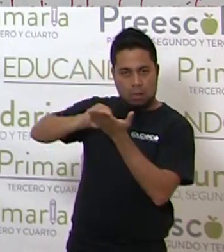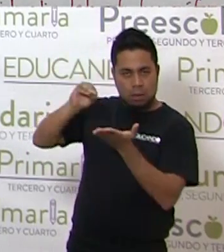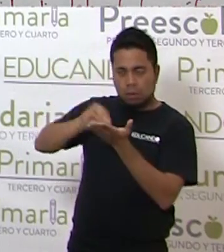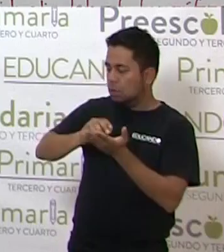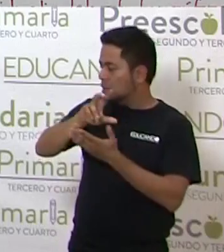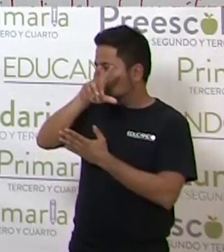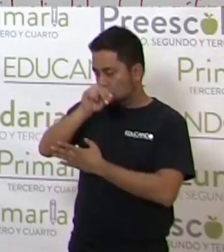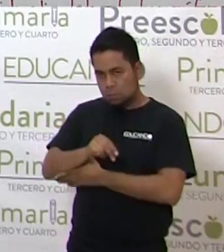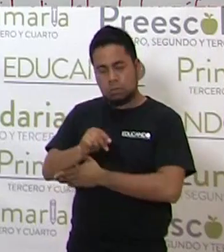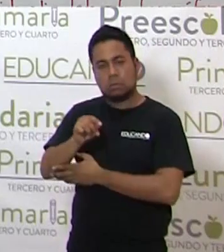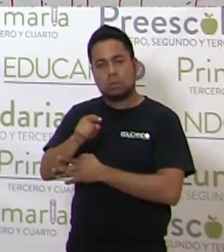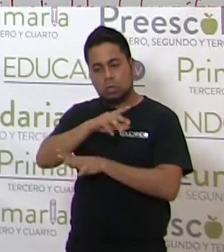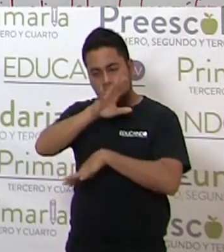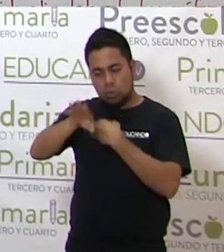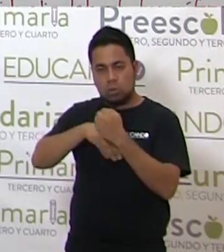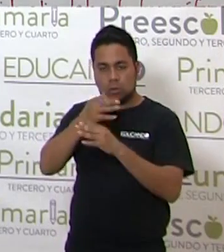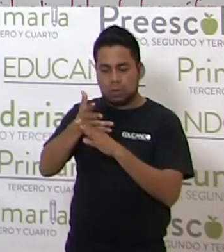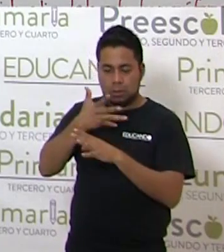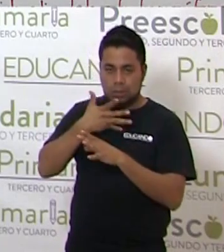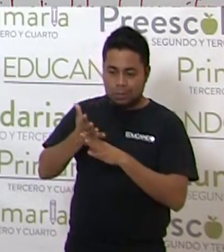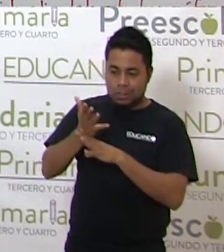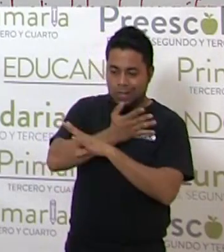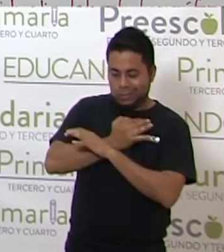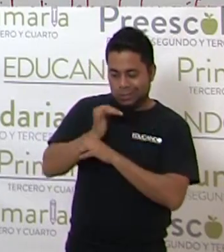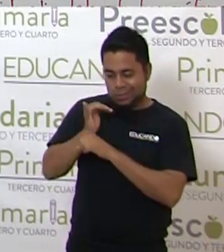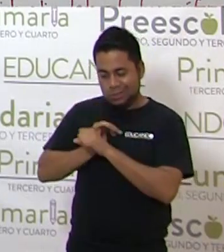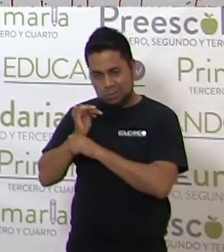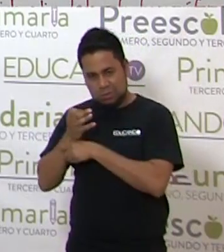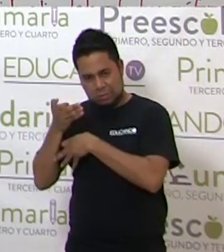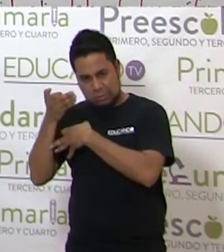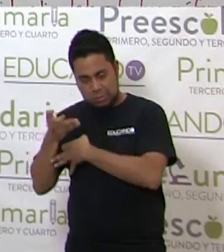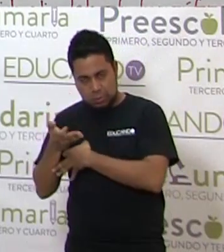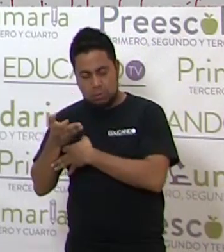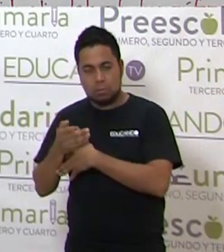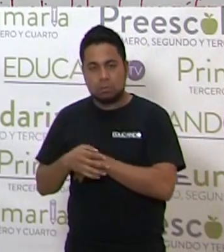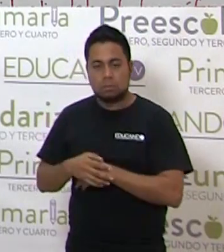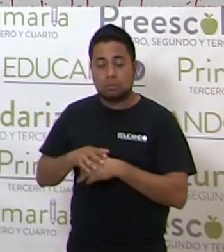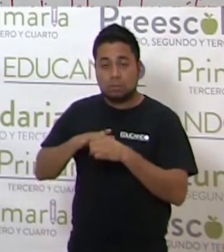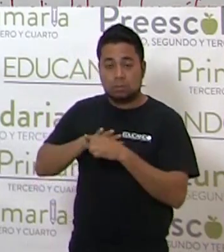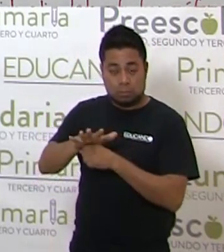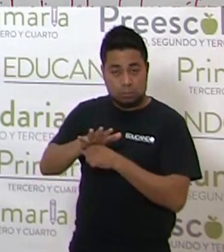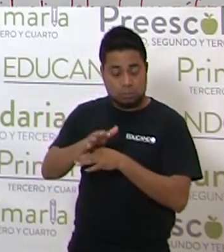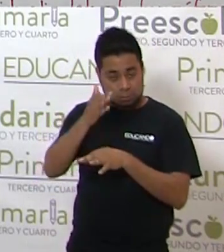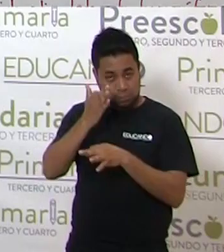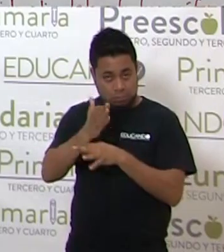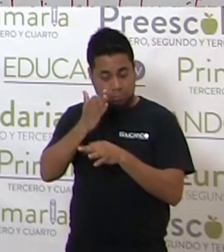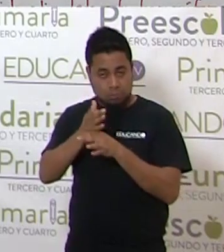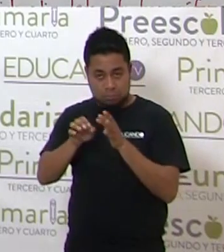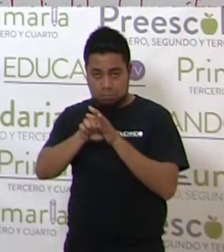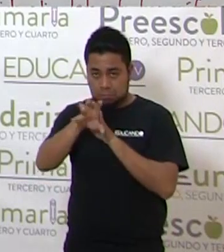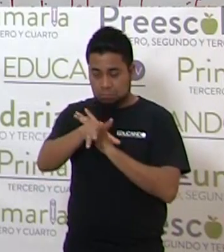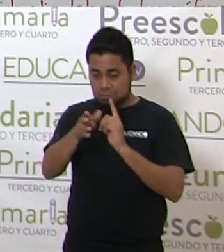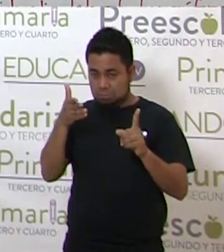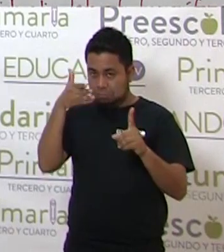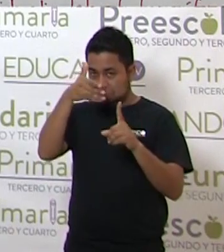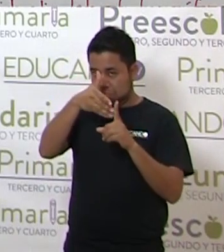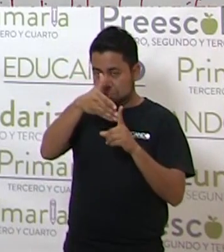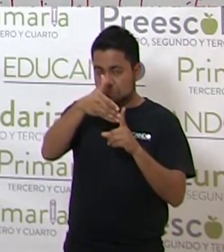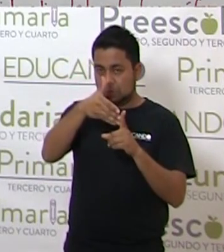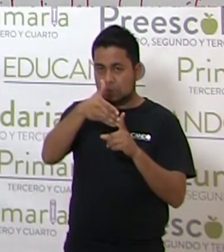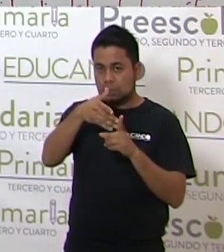es producto de una investigación previa. Y el ámbito en el que estamos utilizando este tipo